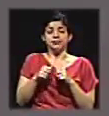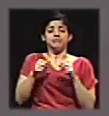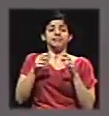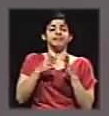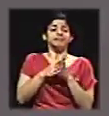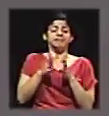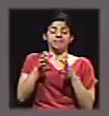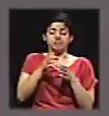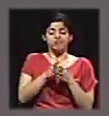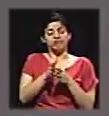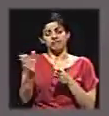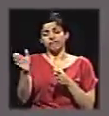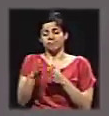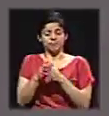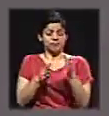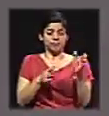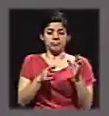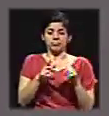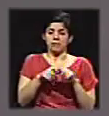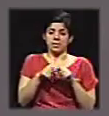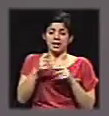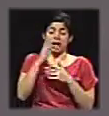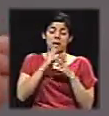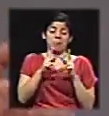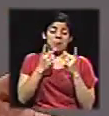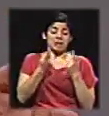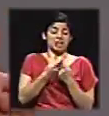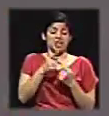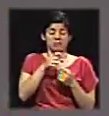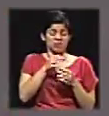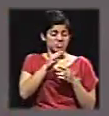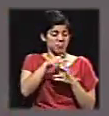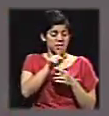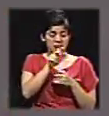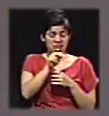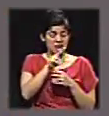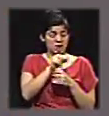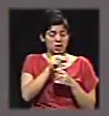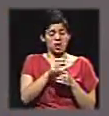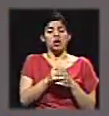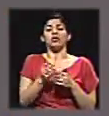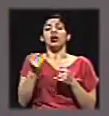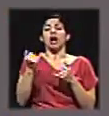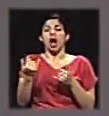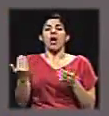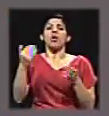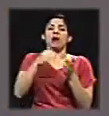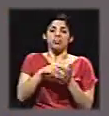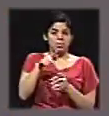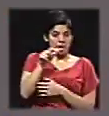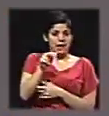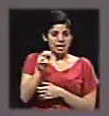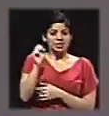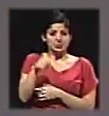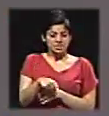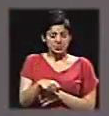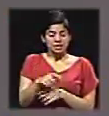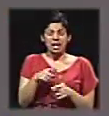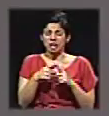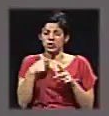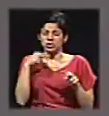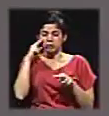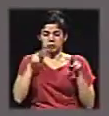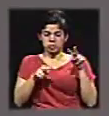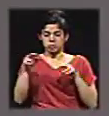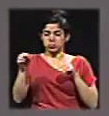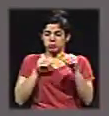lado. Sectores que antes no estaban con Liberación se fueron para Liberación. Pero en general, a mí lo que me